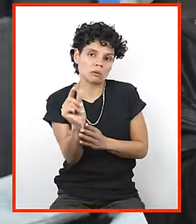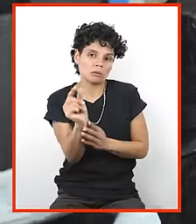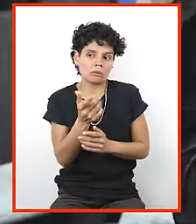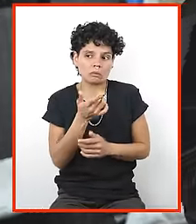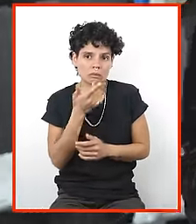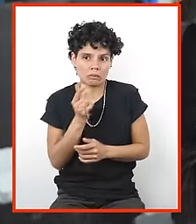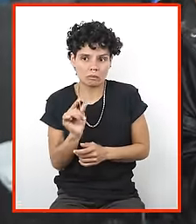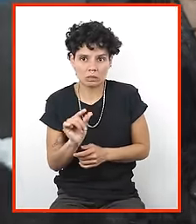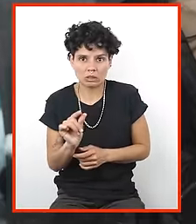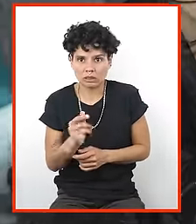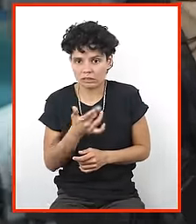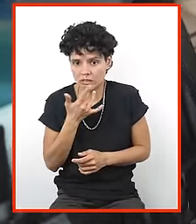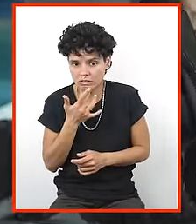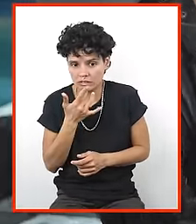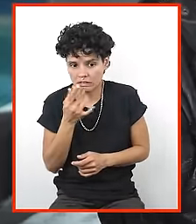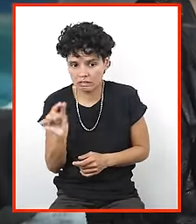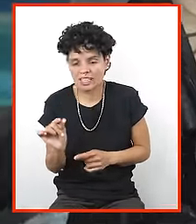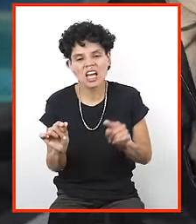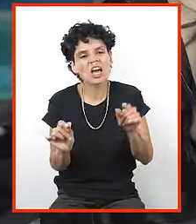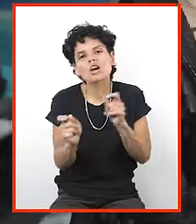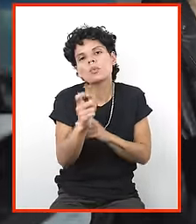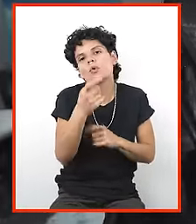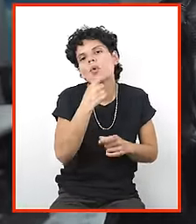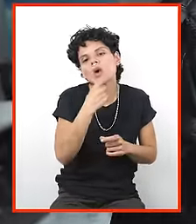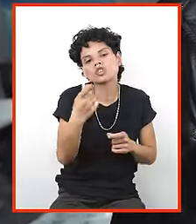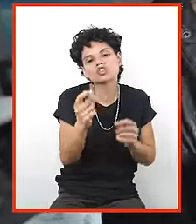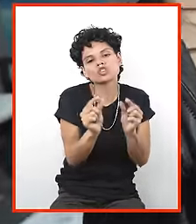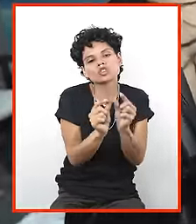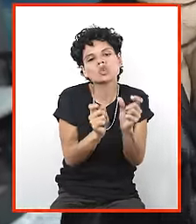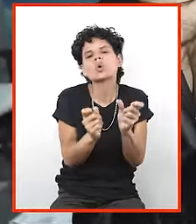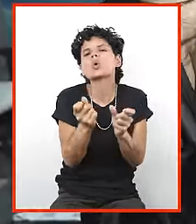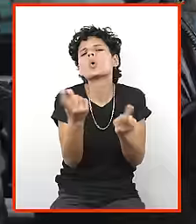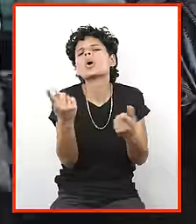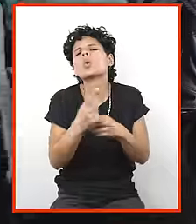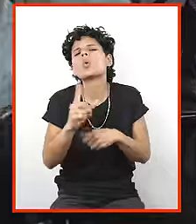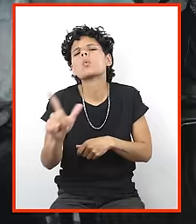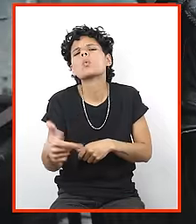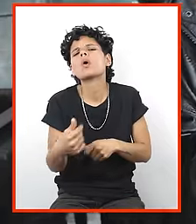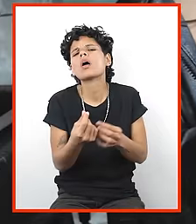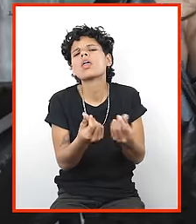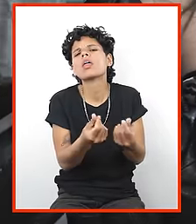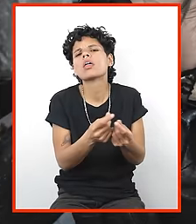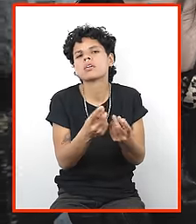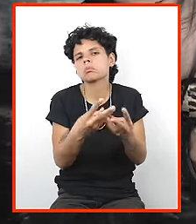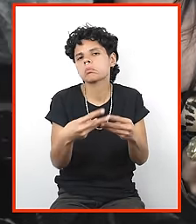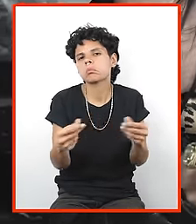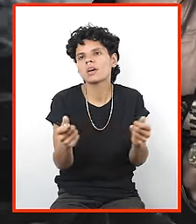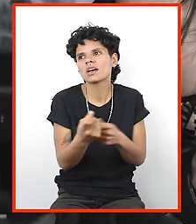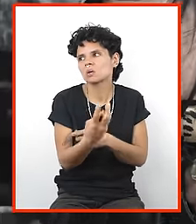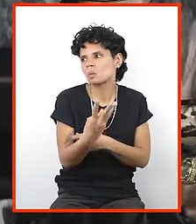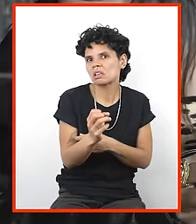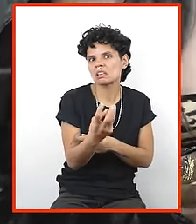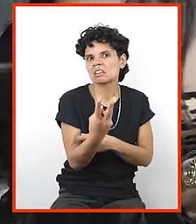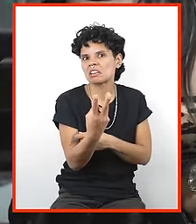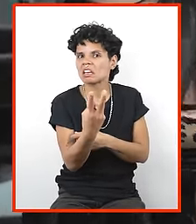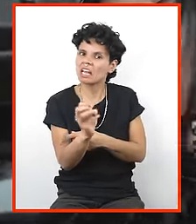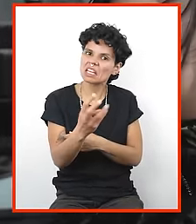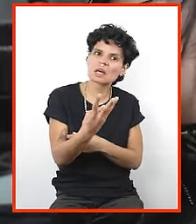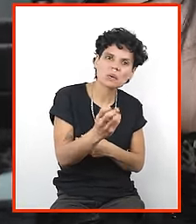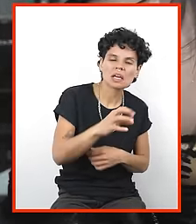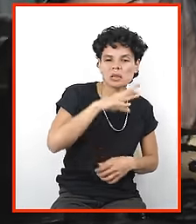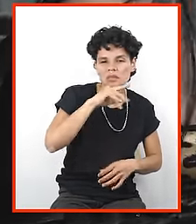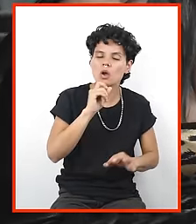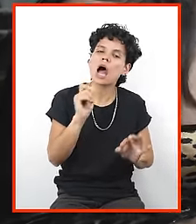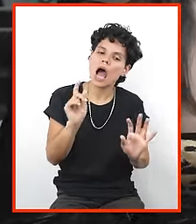cagado. Este es como un premio, ¿no? No, es como un huesito chiquitito. ¿Cuánto le dura ese hueso? Como 40 minutos, yo creo. Ah, le dura. O 30. Le dura